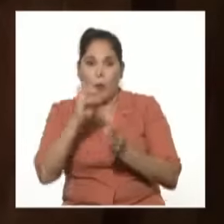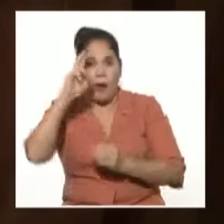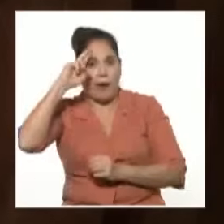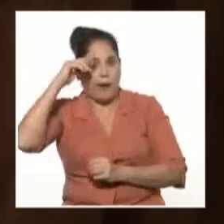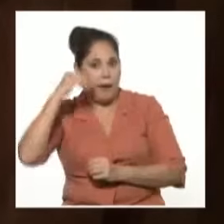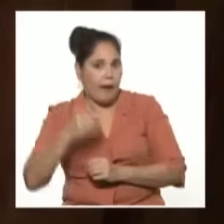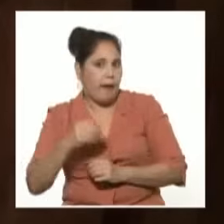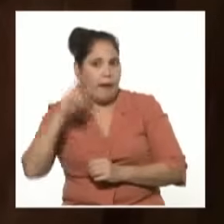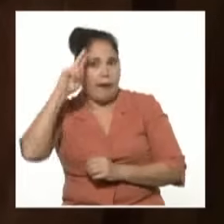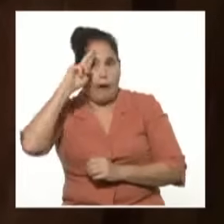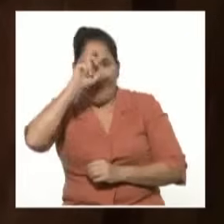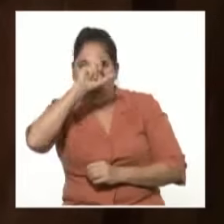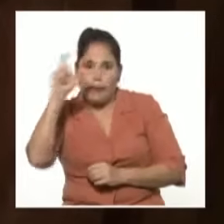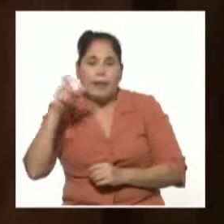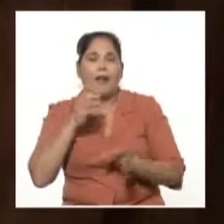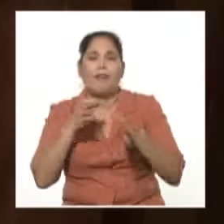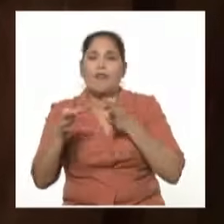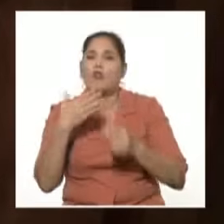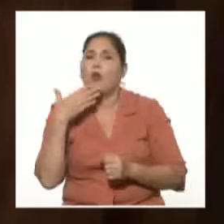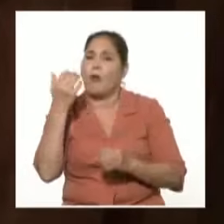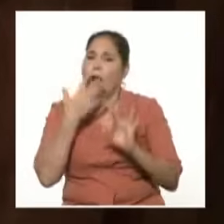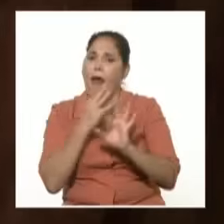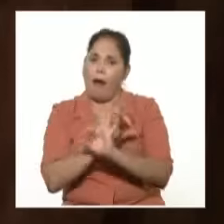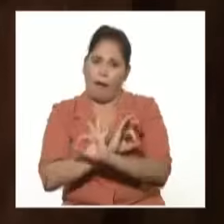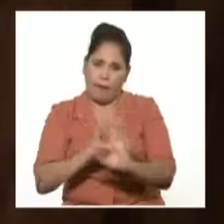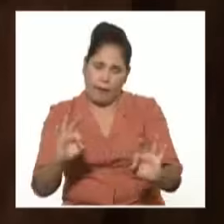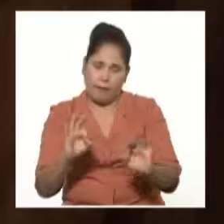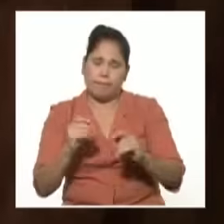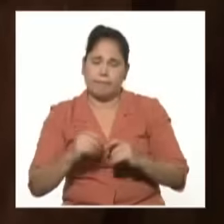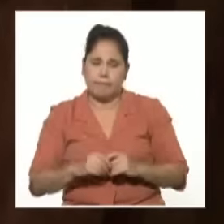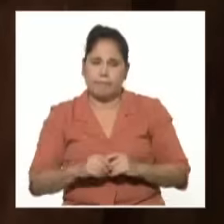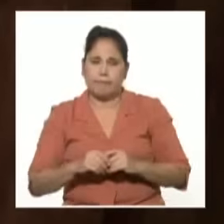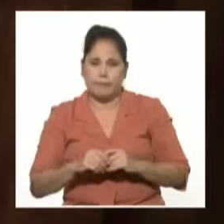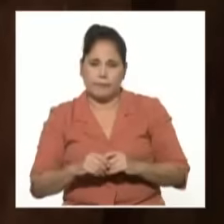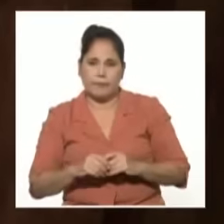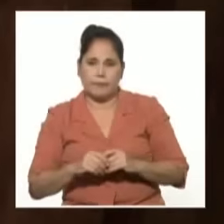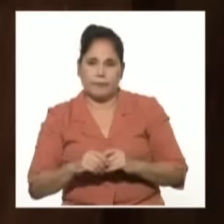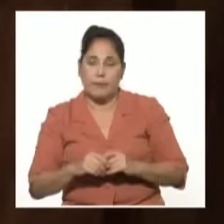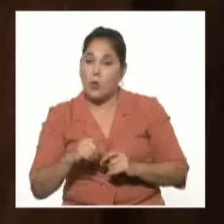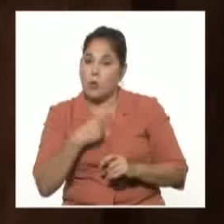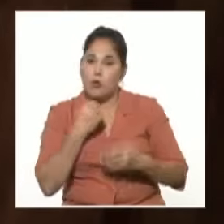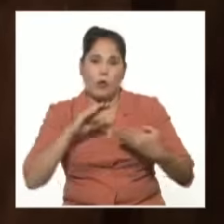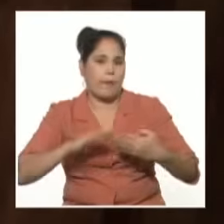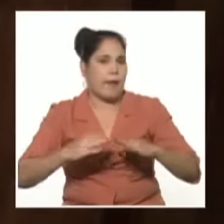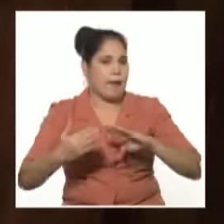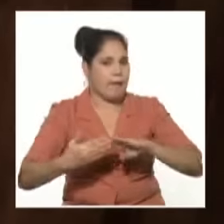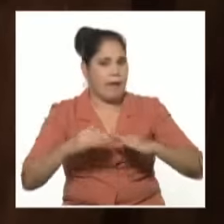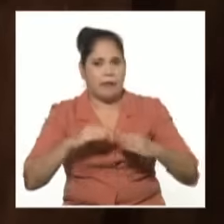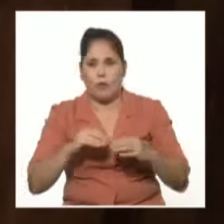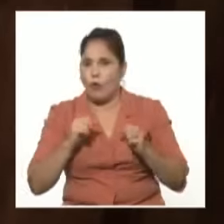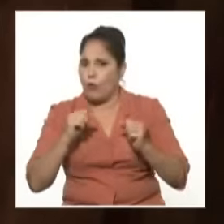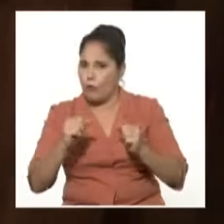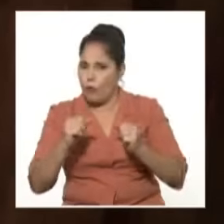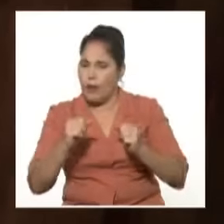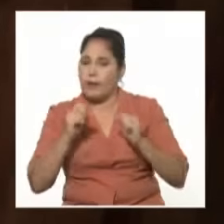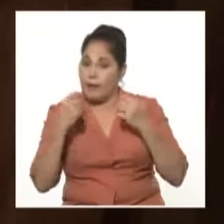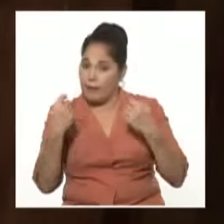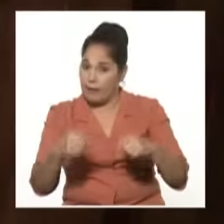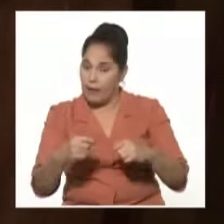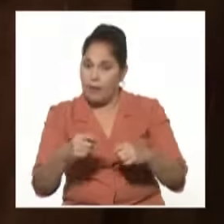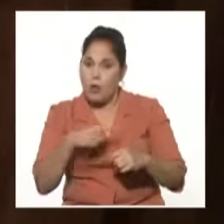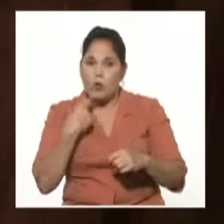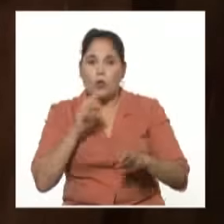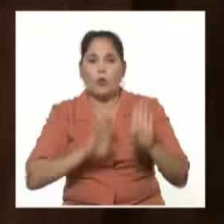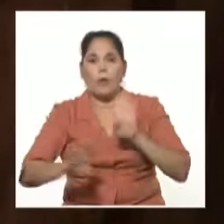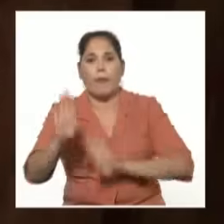servicios básicos funcionen con la calidad que merecemos. Hemos debatido con crudeza, sin triunfalismos, y hemos